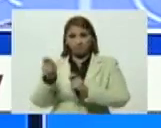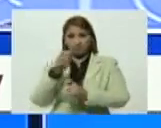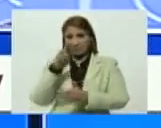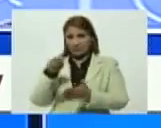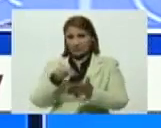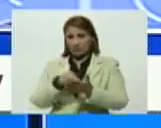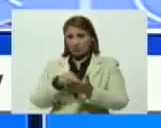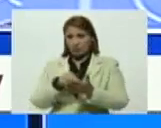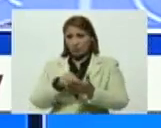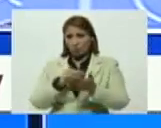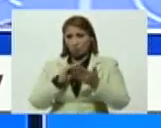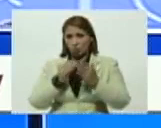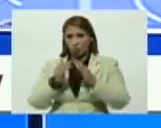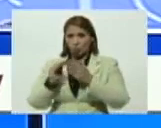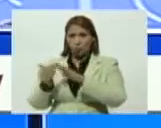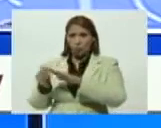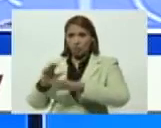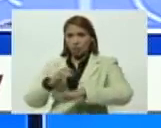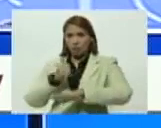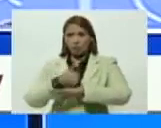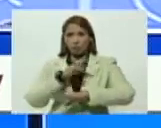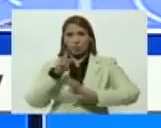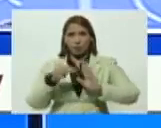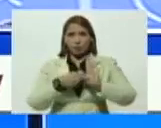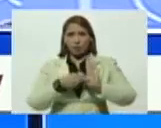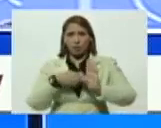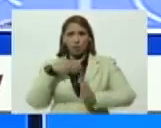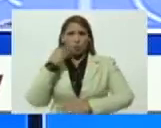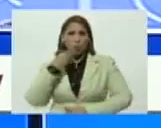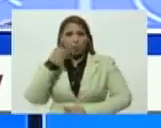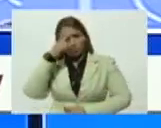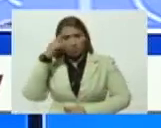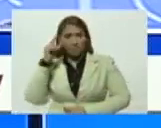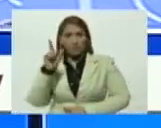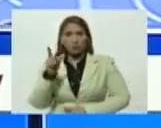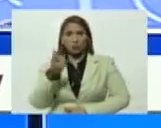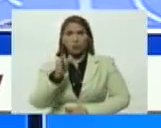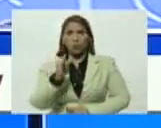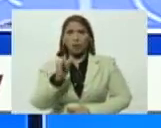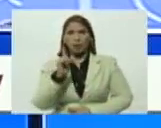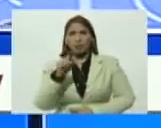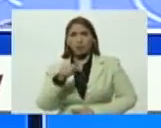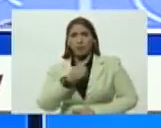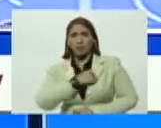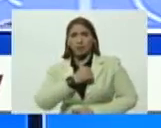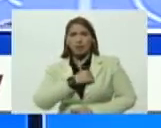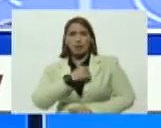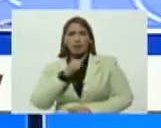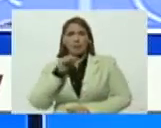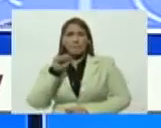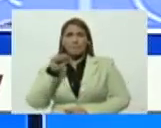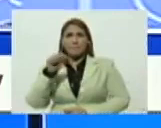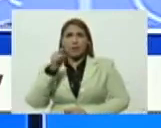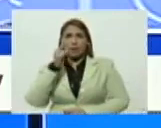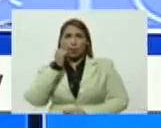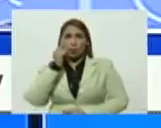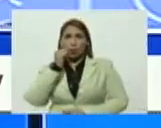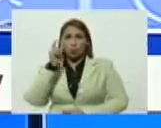de comuna de la Dirección Nacional de la JPSUV. Está el camarada candidato